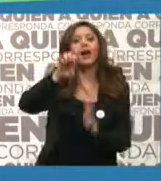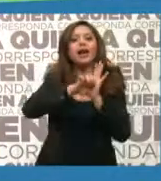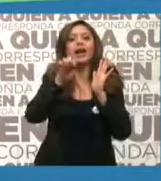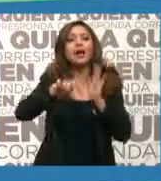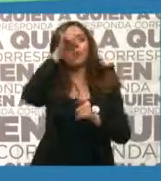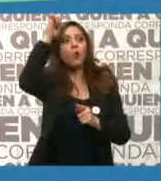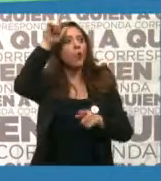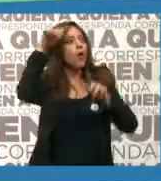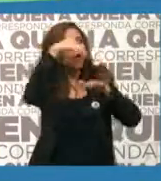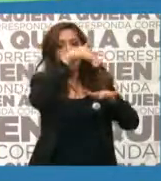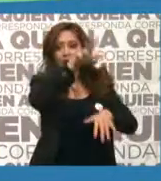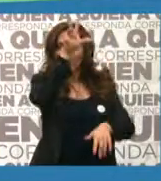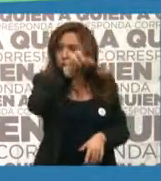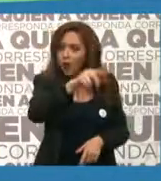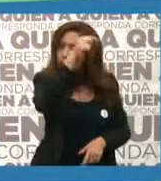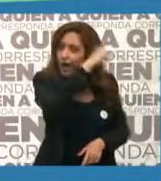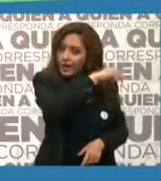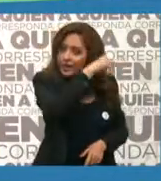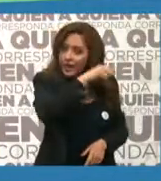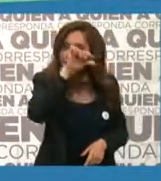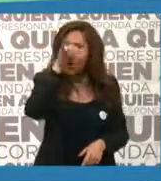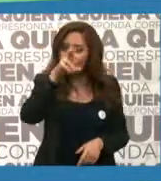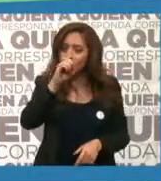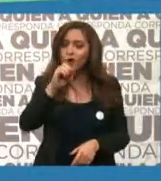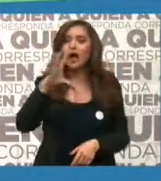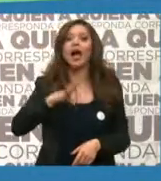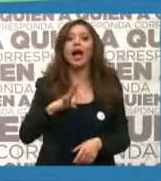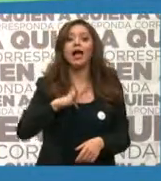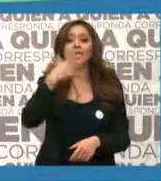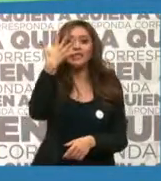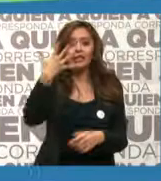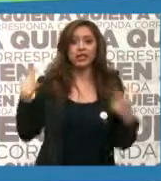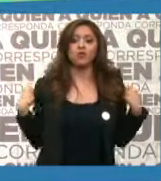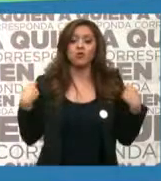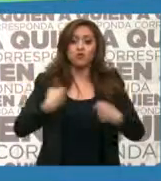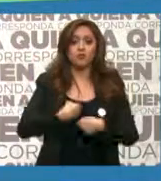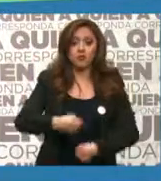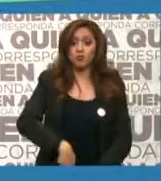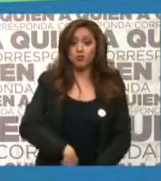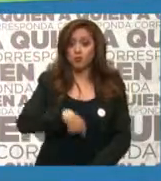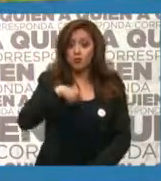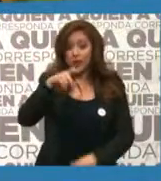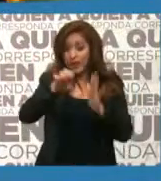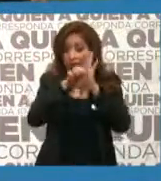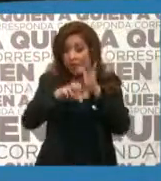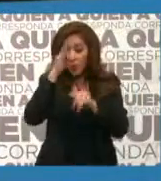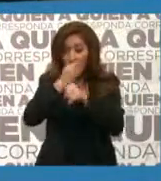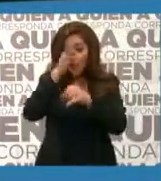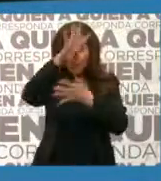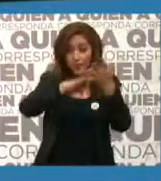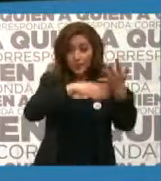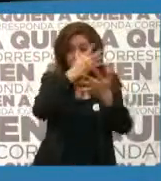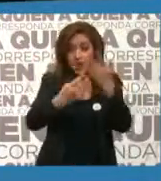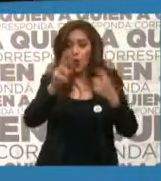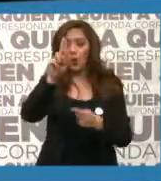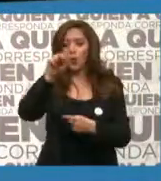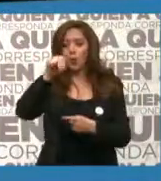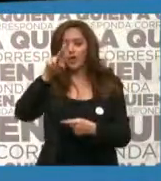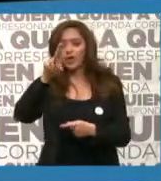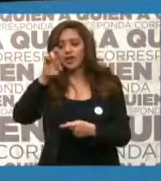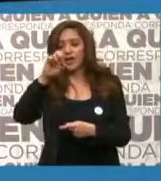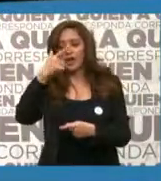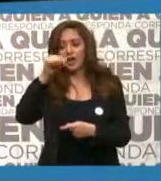no es en la villa de aquí de la Cusco. Y tenemos 5 chamarras, a ver, atentos a todos los que escriban en el hashtag un regalo, una sonrisa